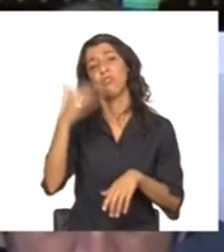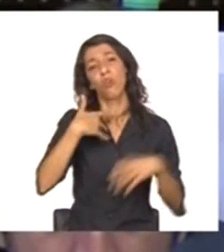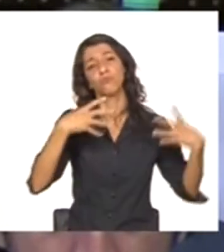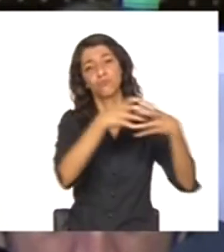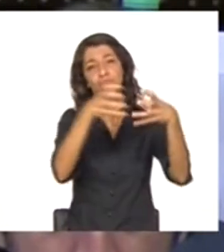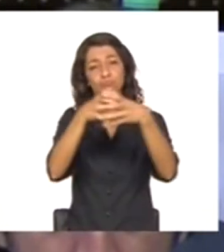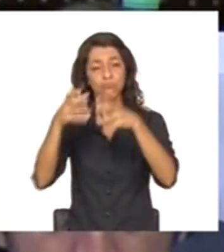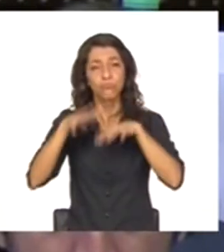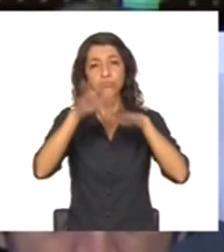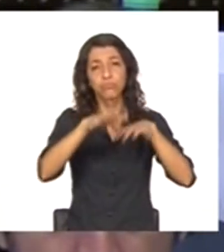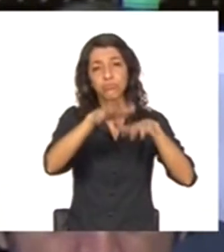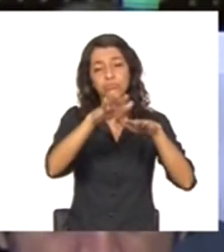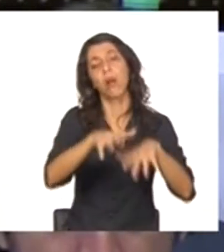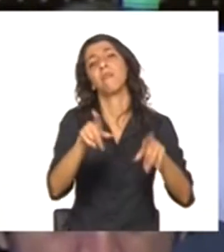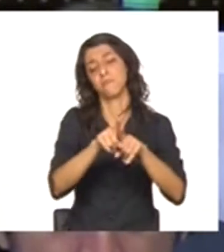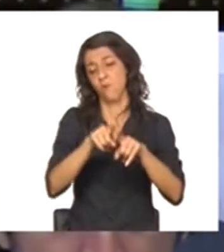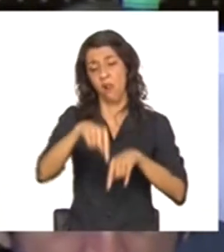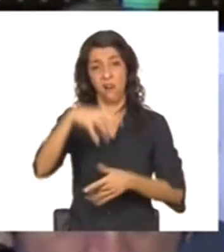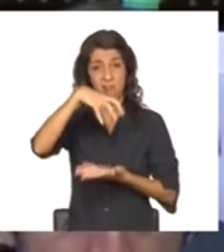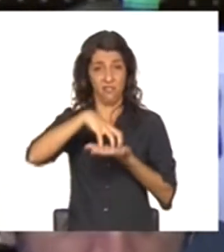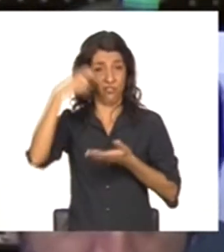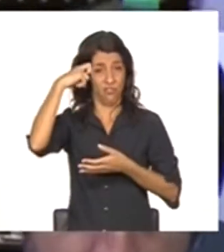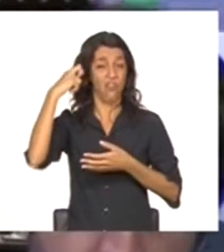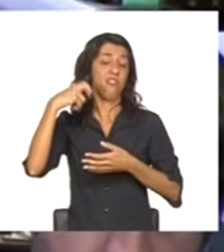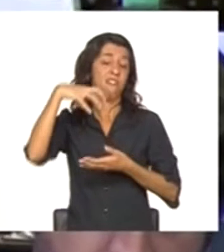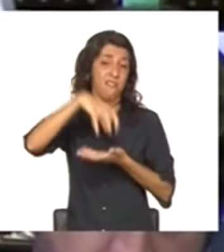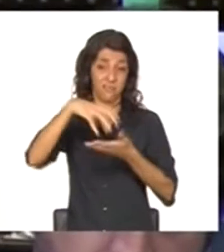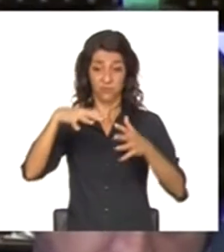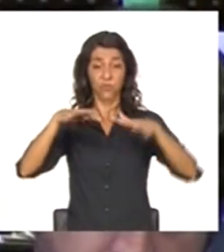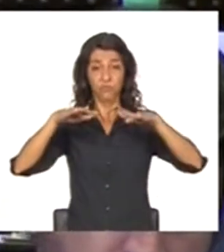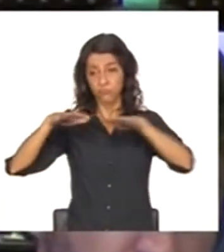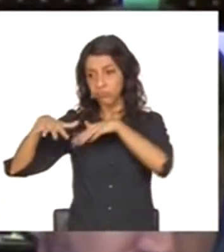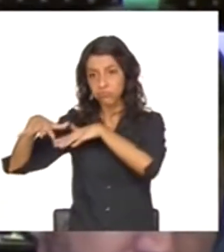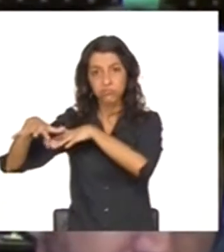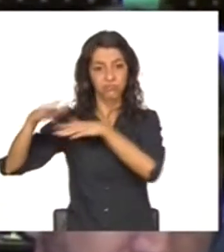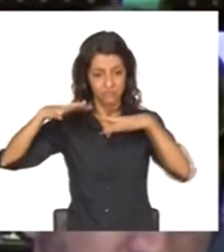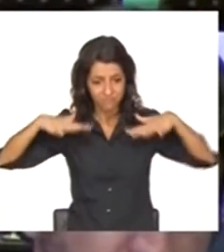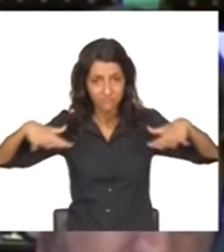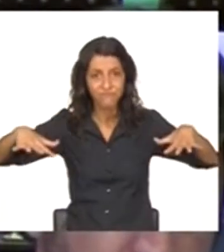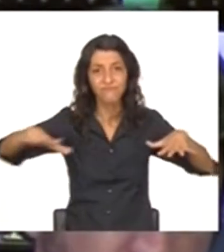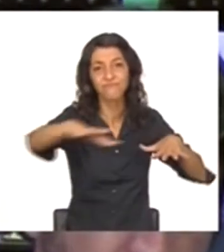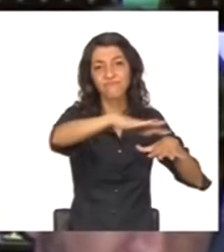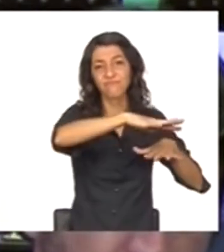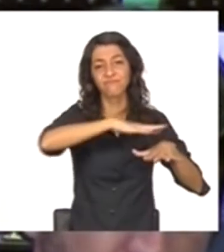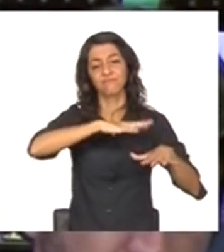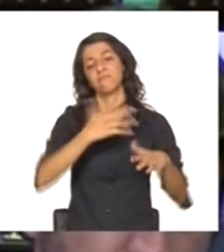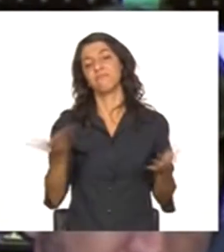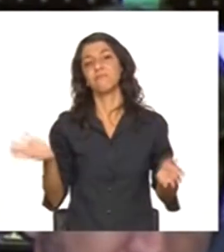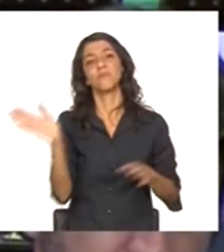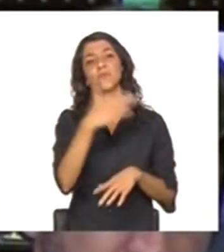al Congreso y en muchas ciudades del país para manifestar su descontento con